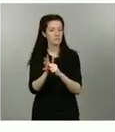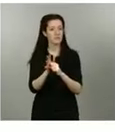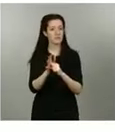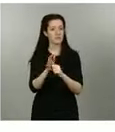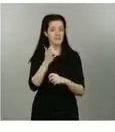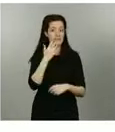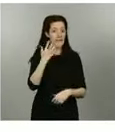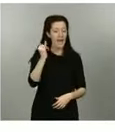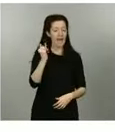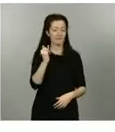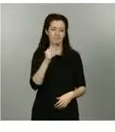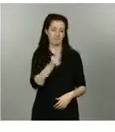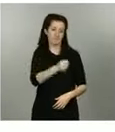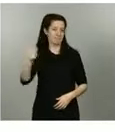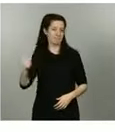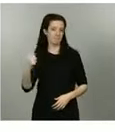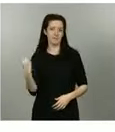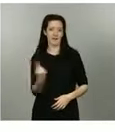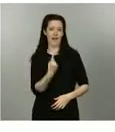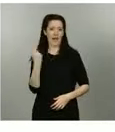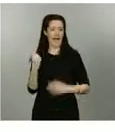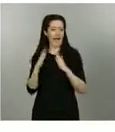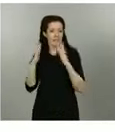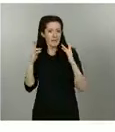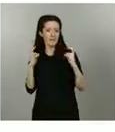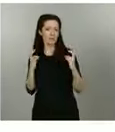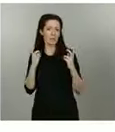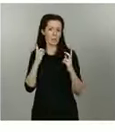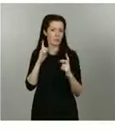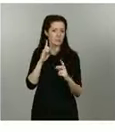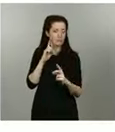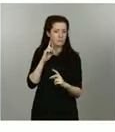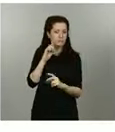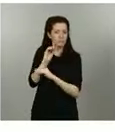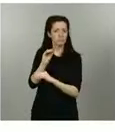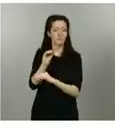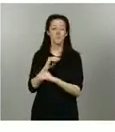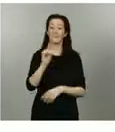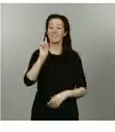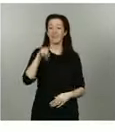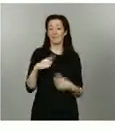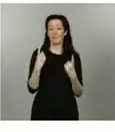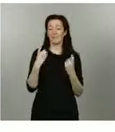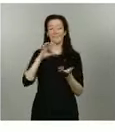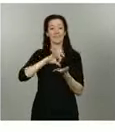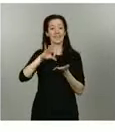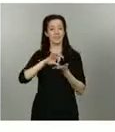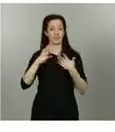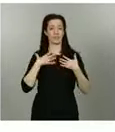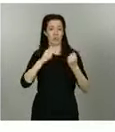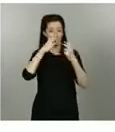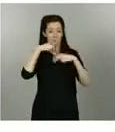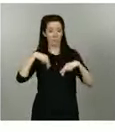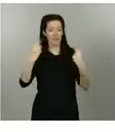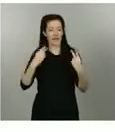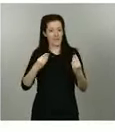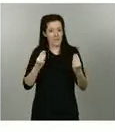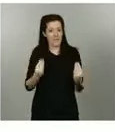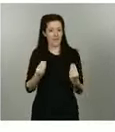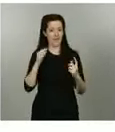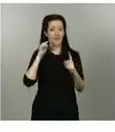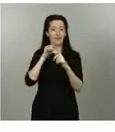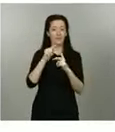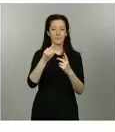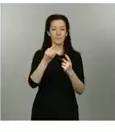Necesitamos servicios de salud pública que permitan garantizar que el análisis de la información y la recogida de la información se hace de